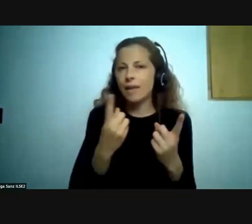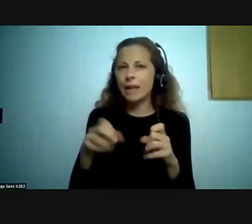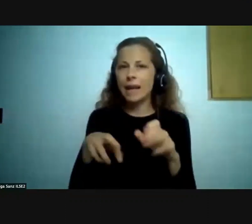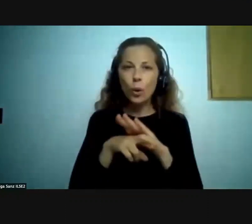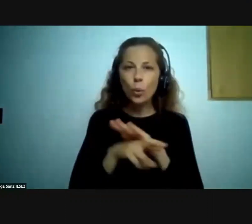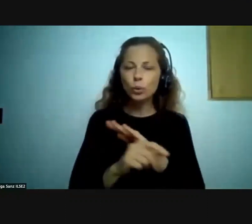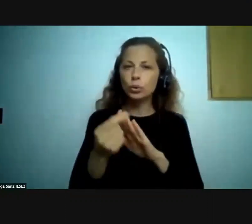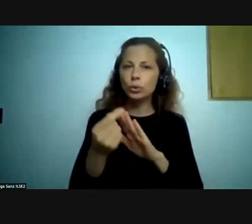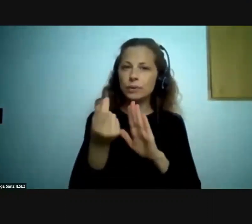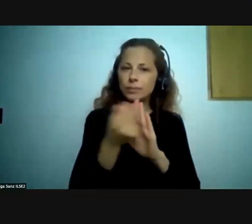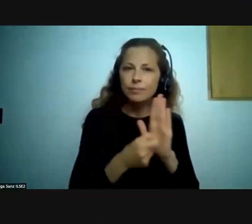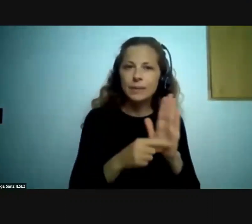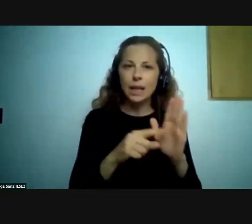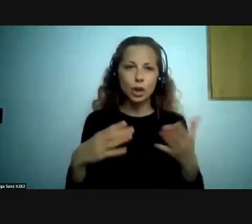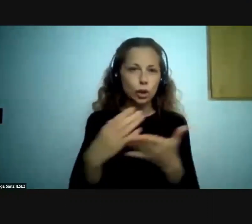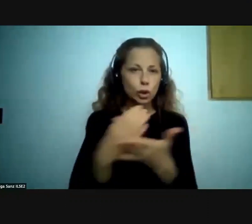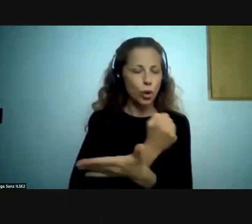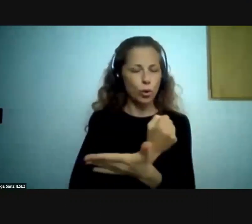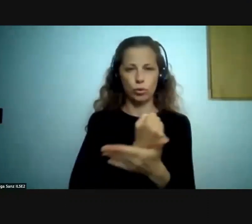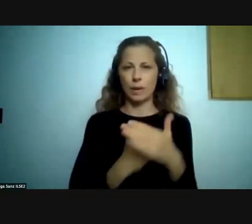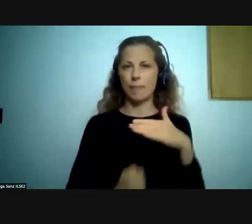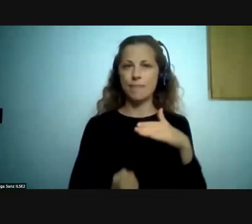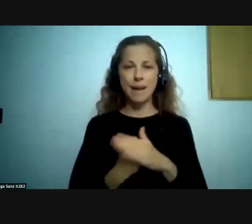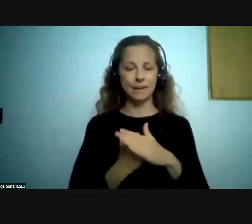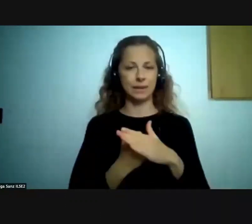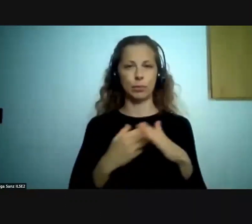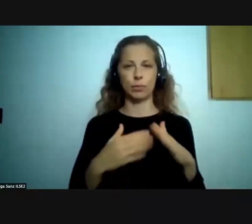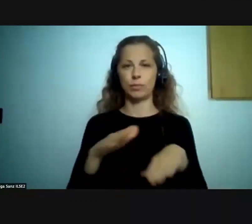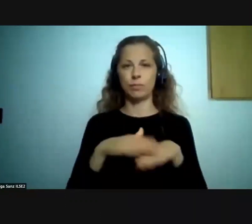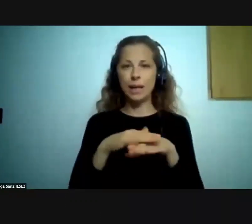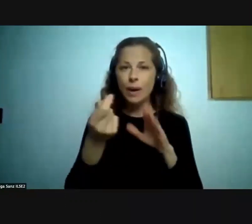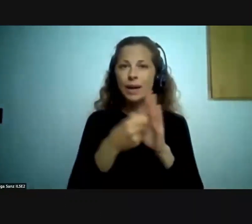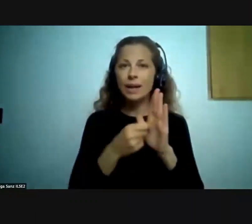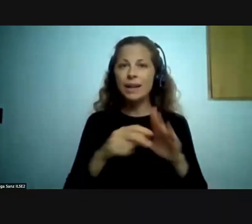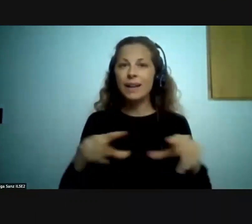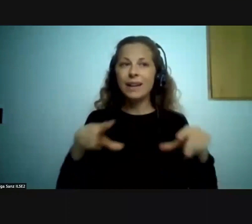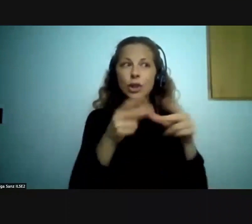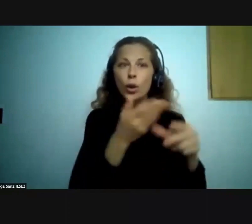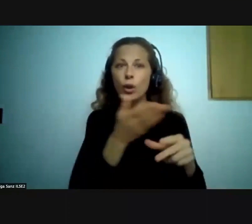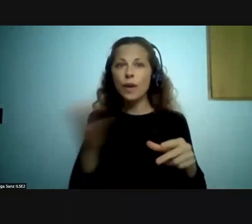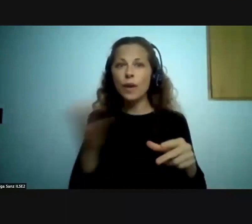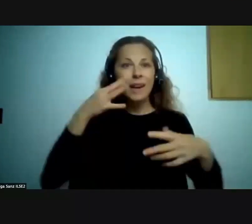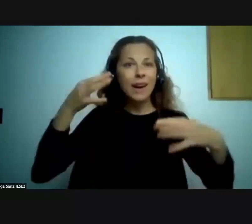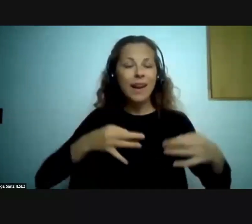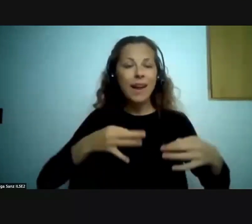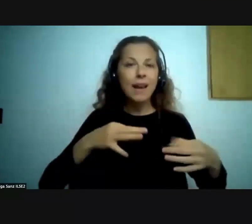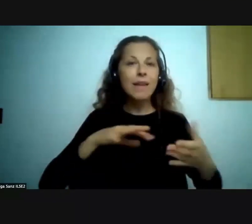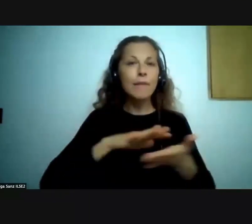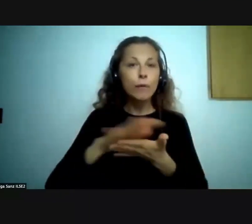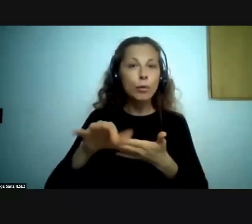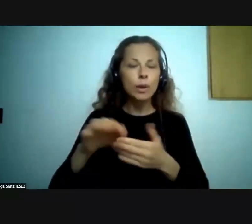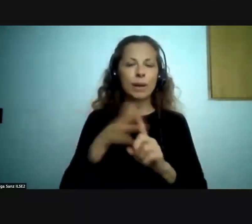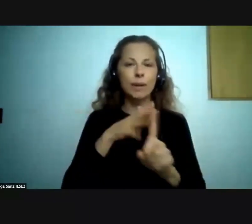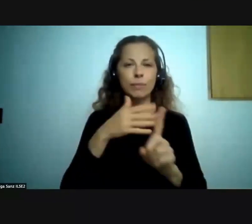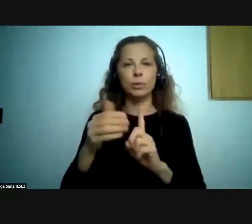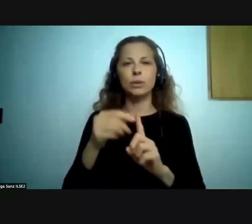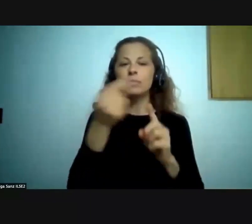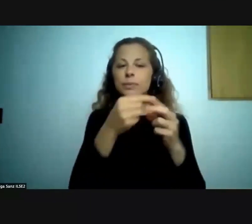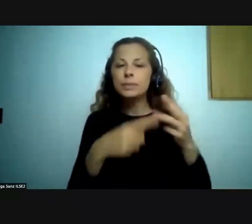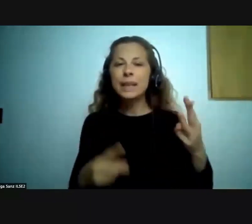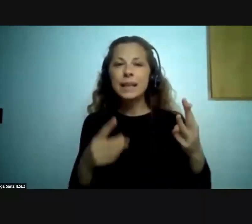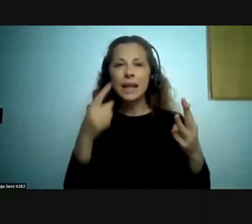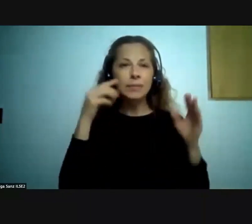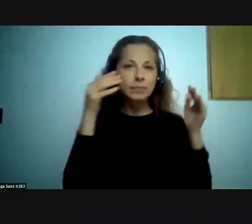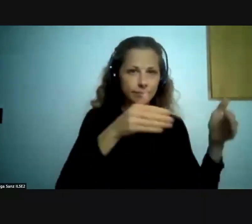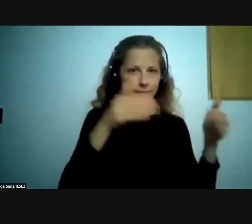abordar los elementos que forman parte de la realidad que da lugar a esa violencia. Evidentemente, tenemos que